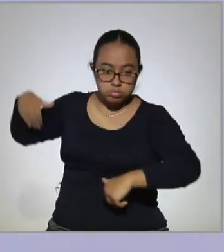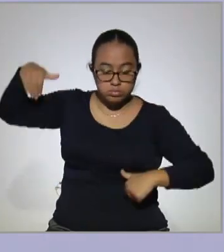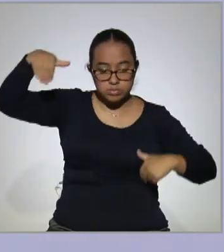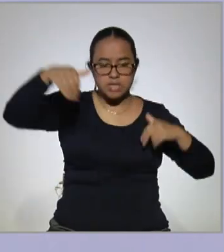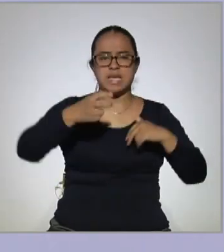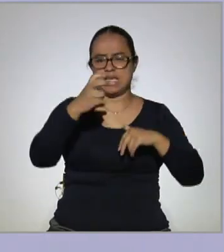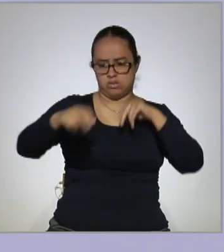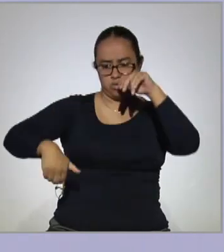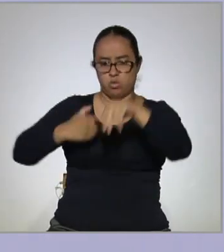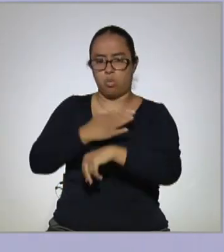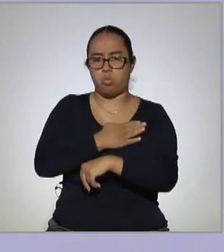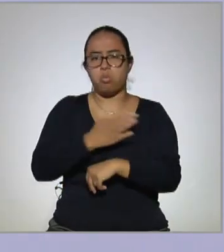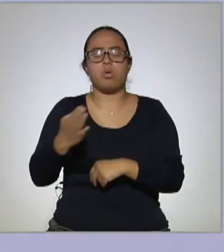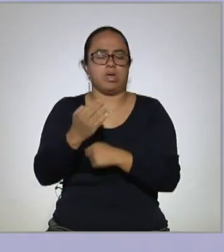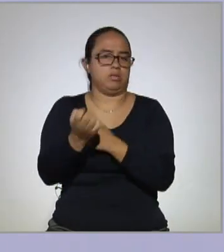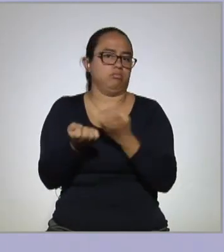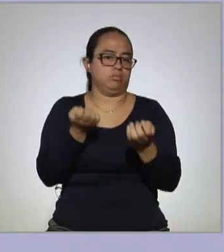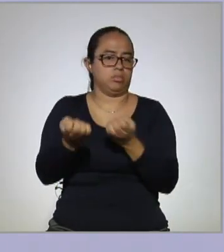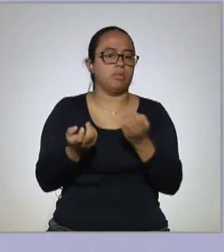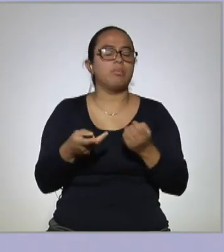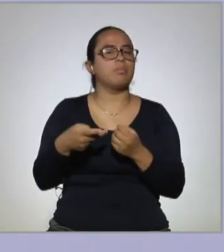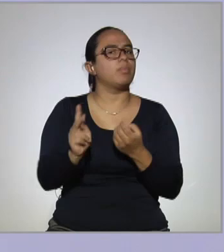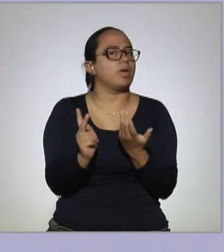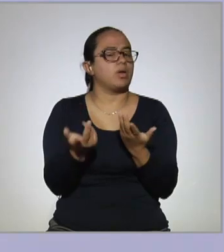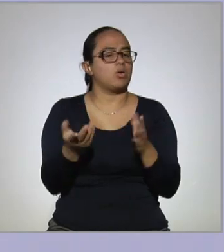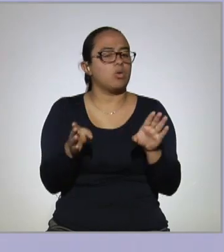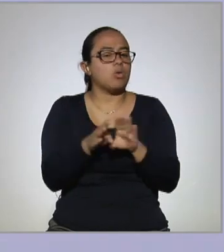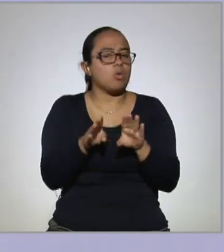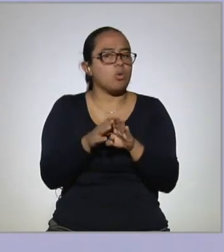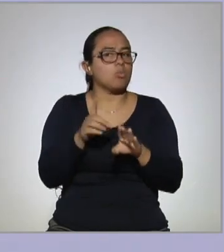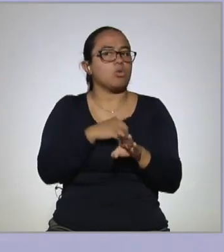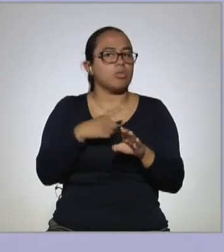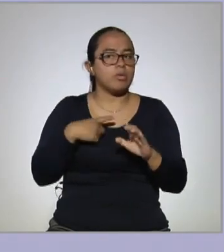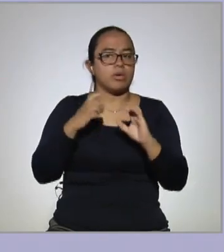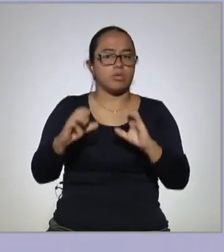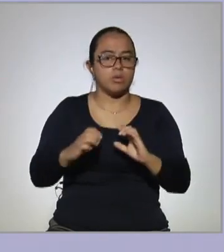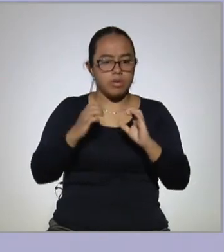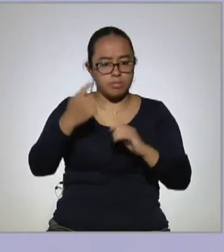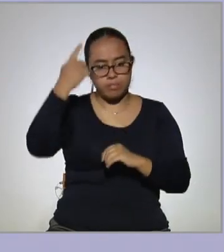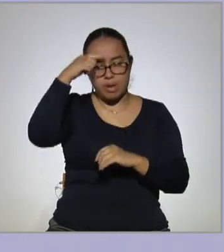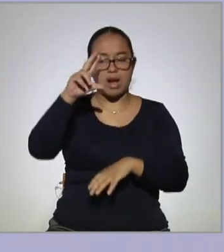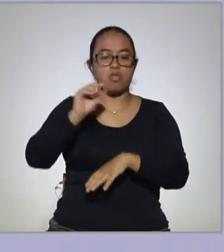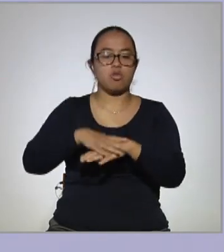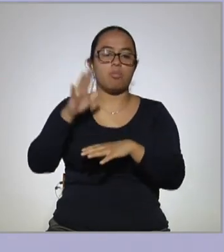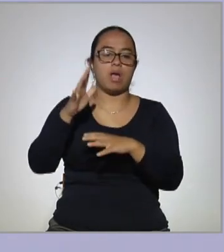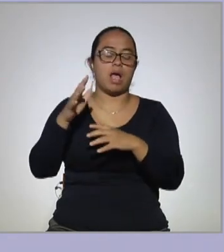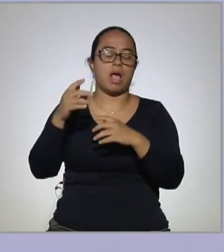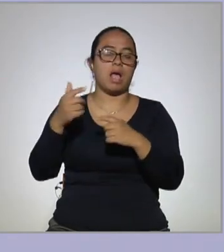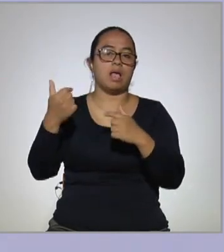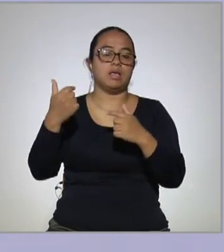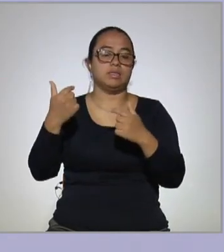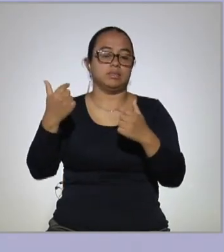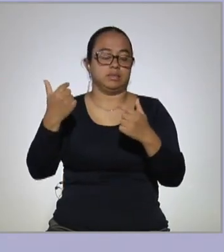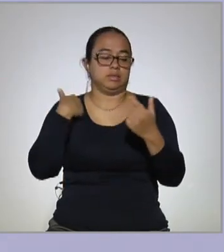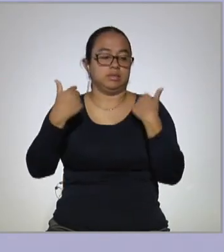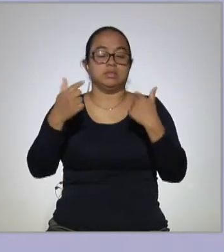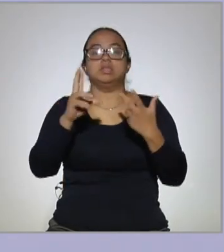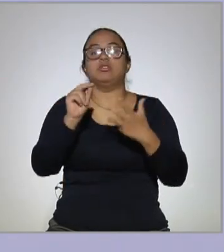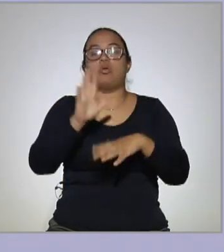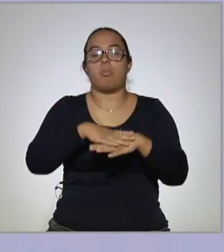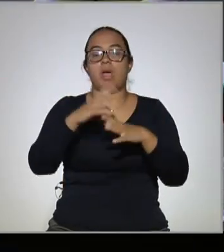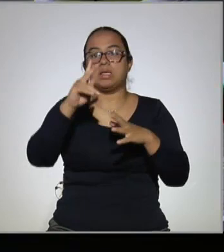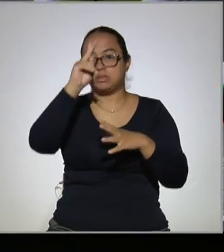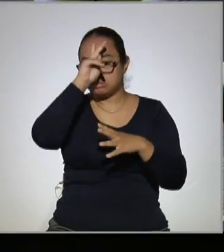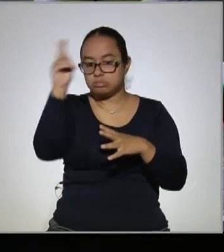un buen deporte. Entonces, ¿cómo cuidarnos? ¿Qué tanto que no queme al santo o cómo era? Ni tanto que Ni queme al tanto que no santo, lo ni alumbre. tanto.